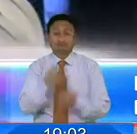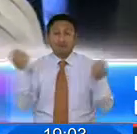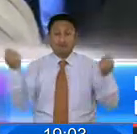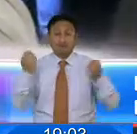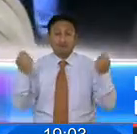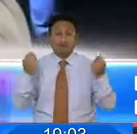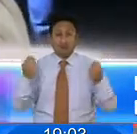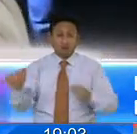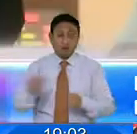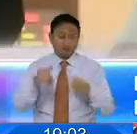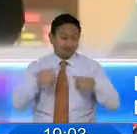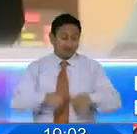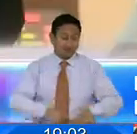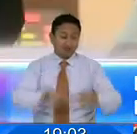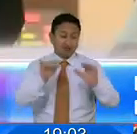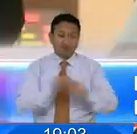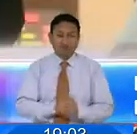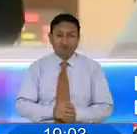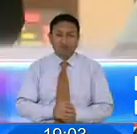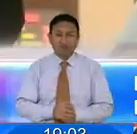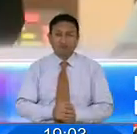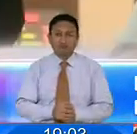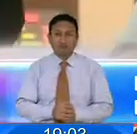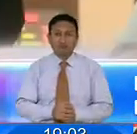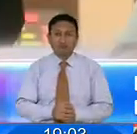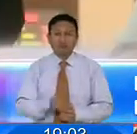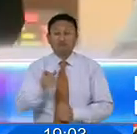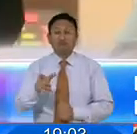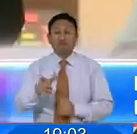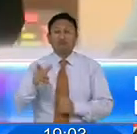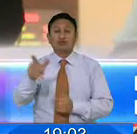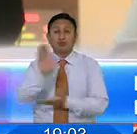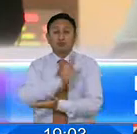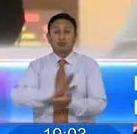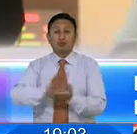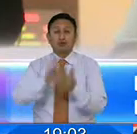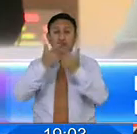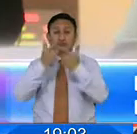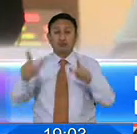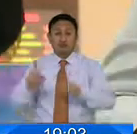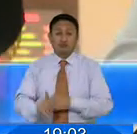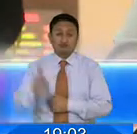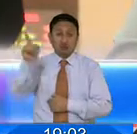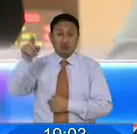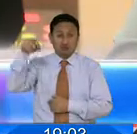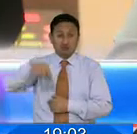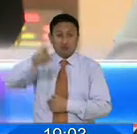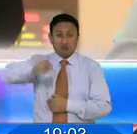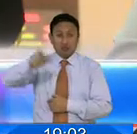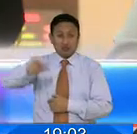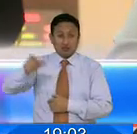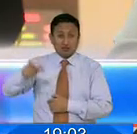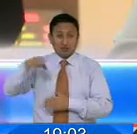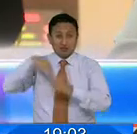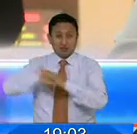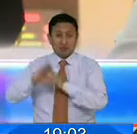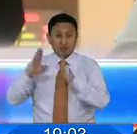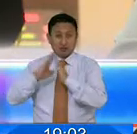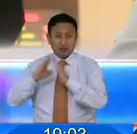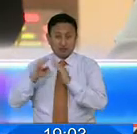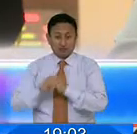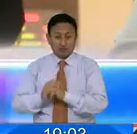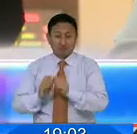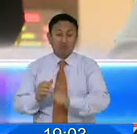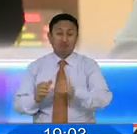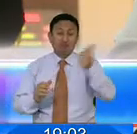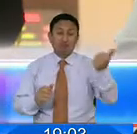a la orden del día. Una que se realizó en el sector de la Libertad con varias personas en el interior de un inmueble y la